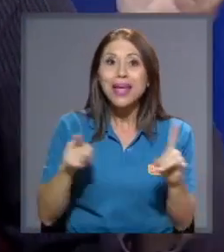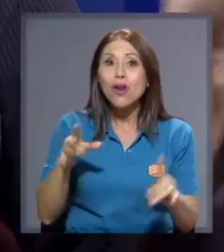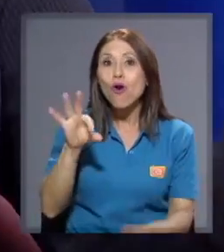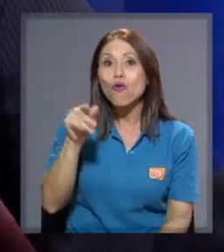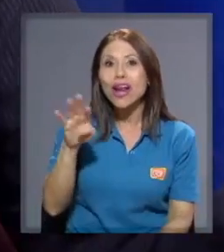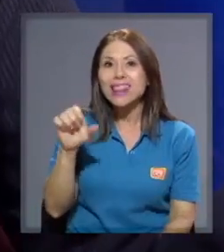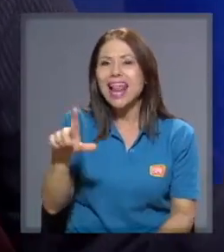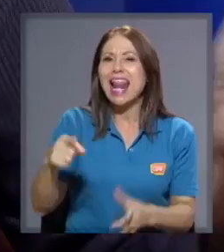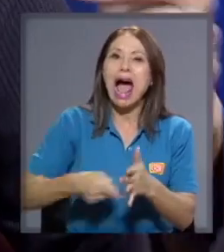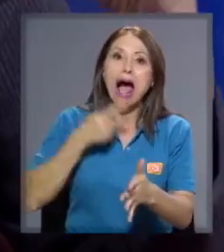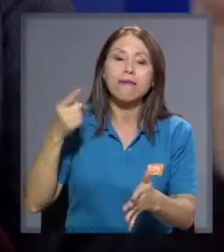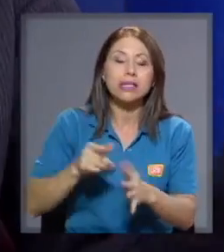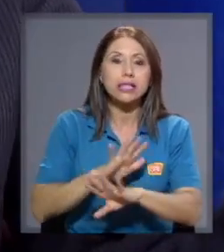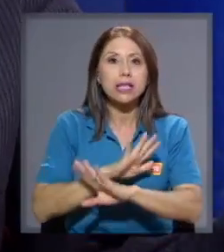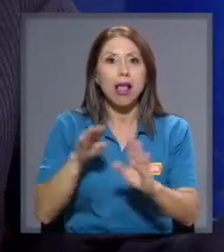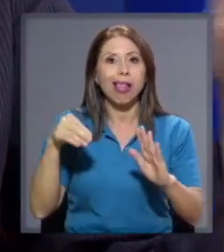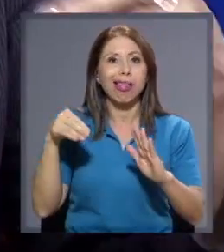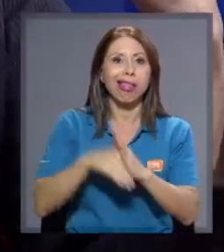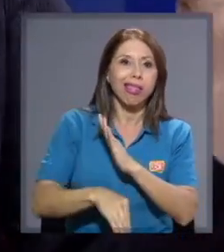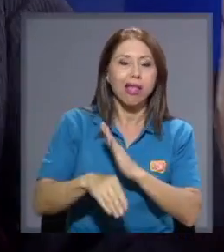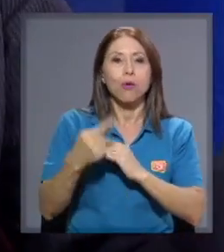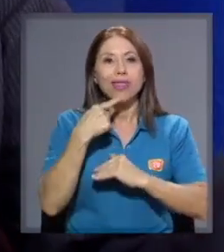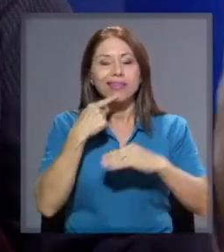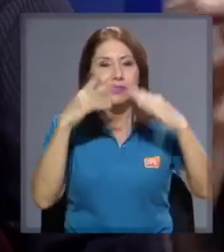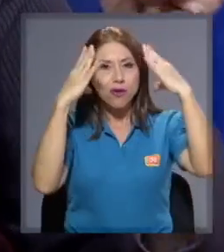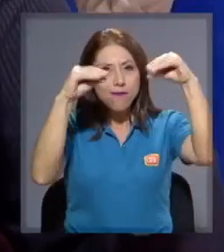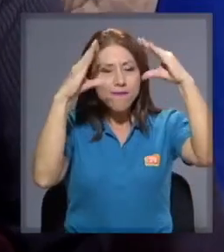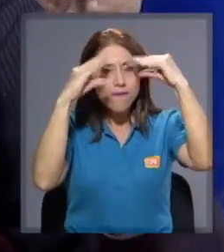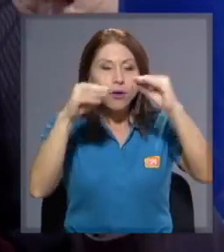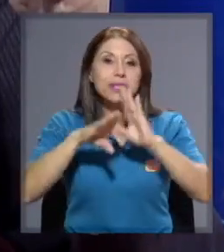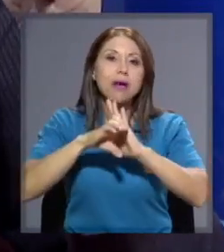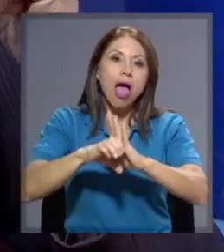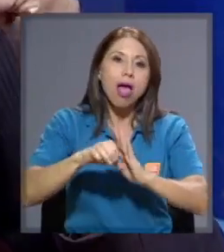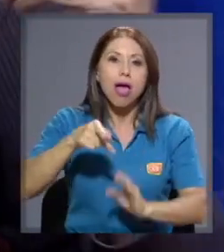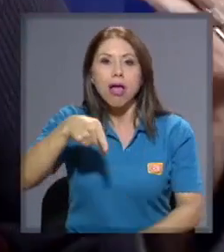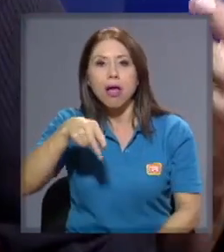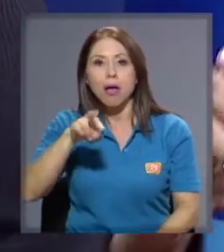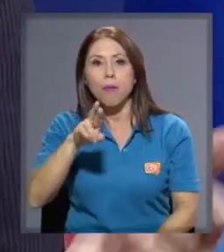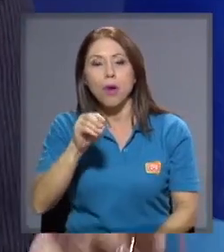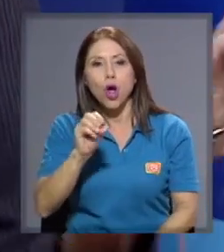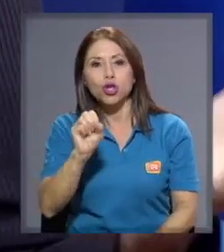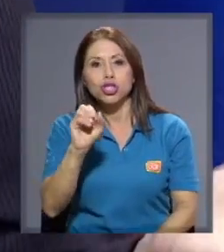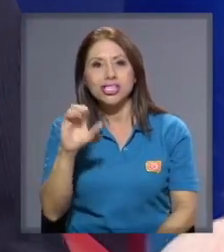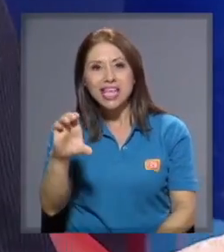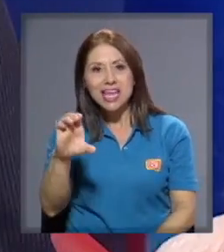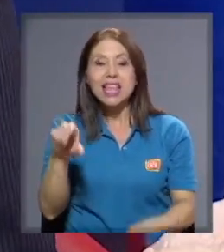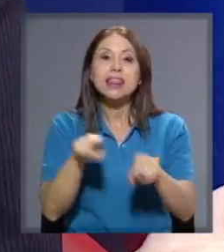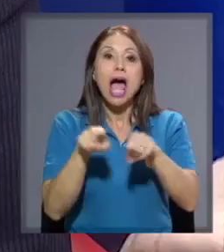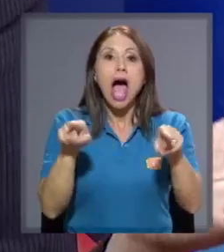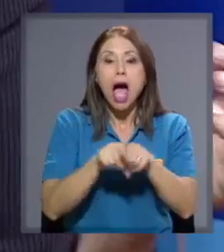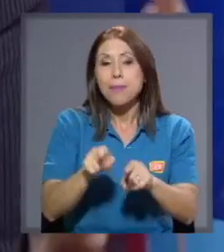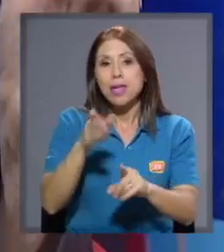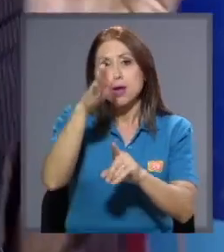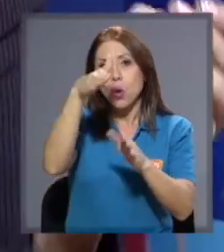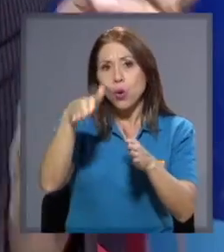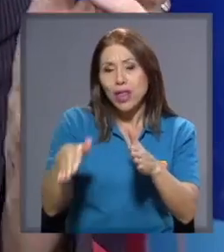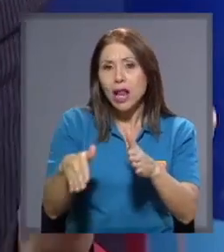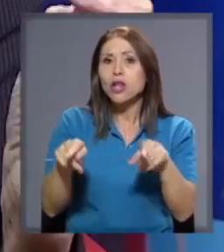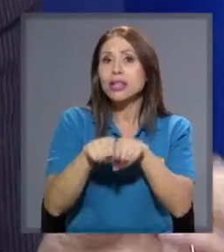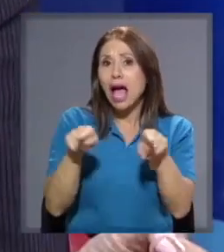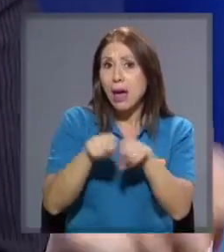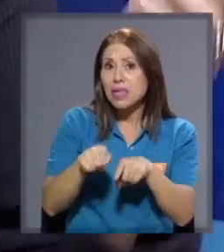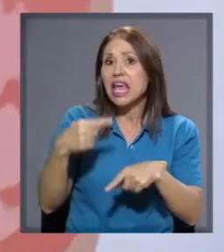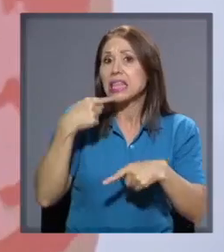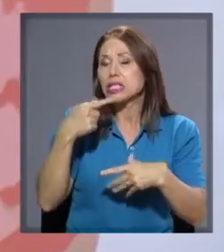y lo han dicho informes el informe de proxy que otra serie de la misma contraloría se ha hecho ese